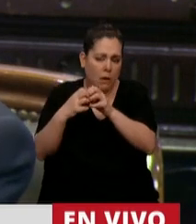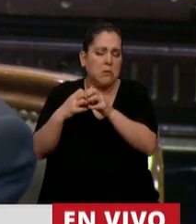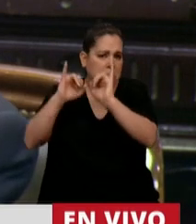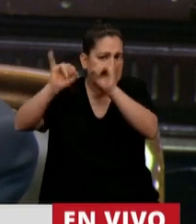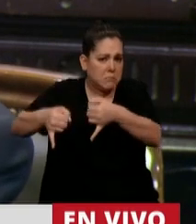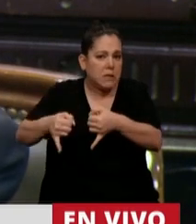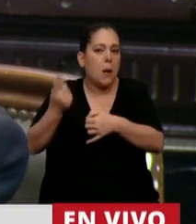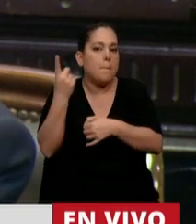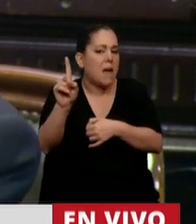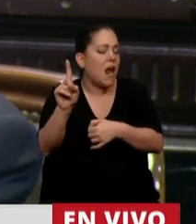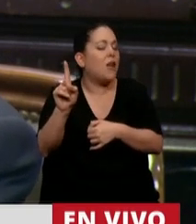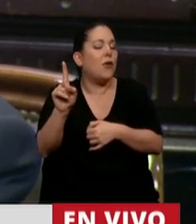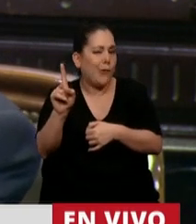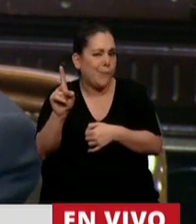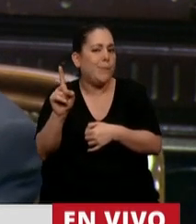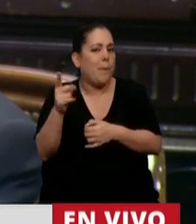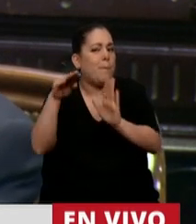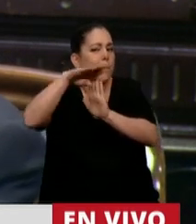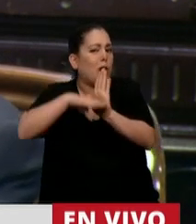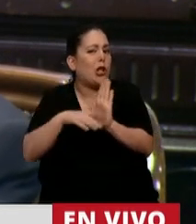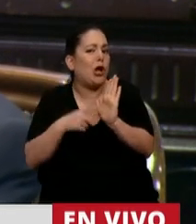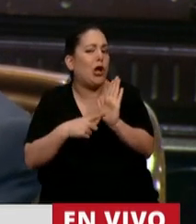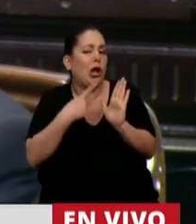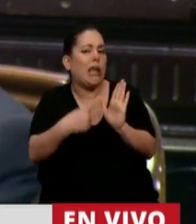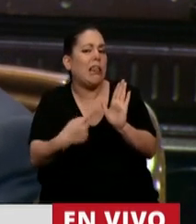en la situación de excepcionalidad que supone un protocolo,